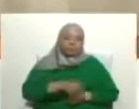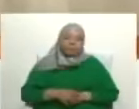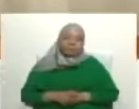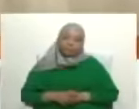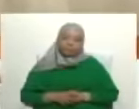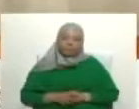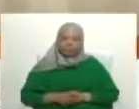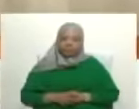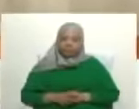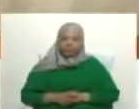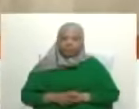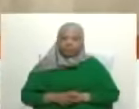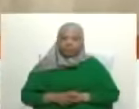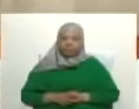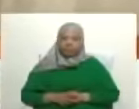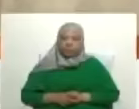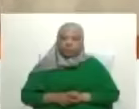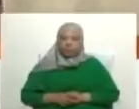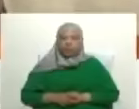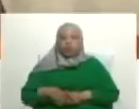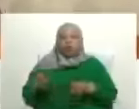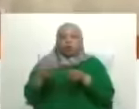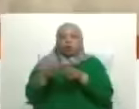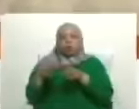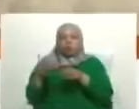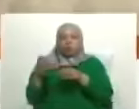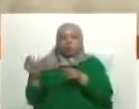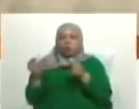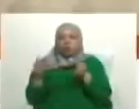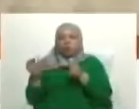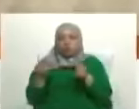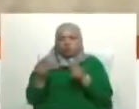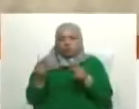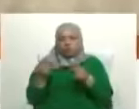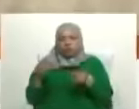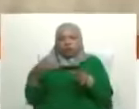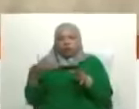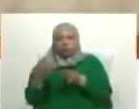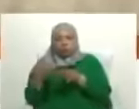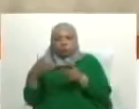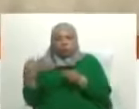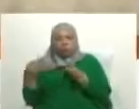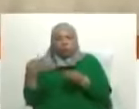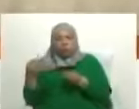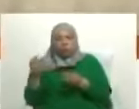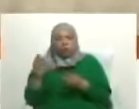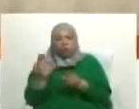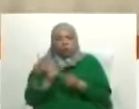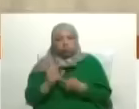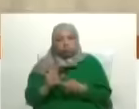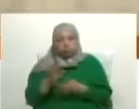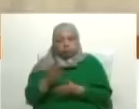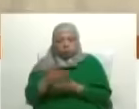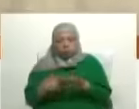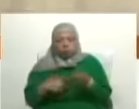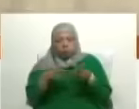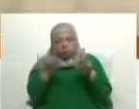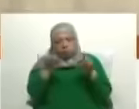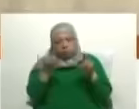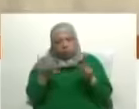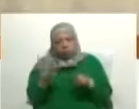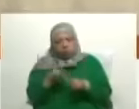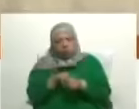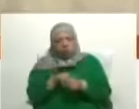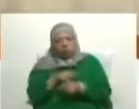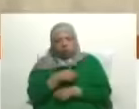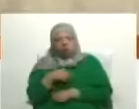de la mesa de negociación. Usted ha dicho que va a presentarle estas pruebas al doctor Blay. Quisiera